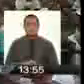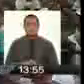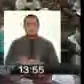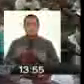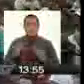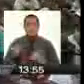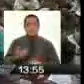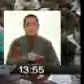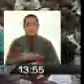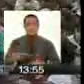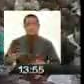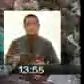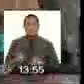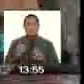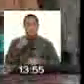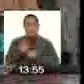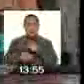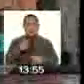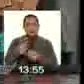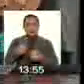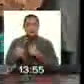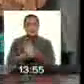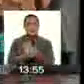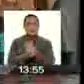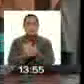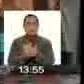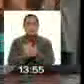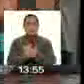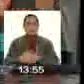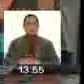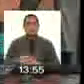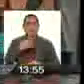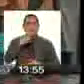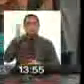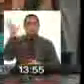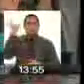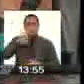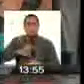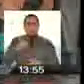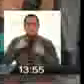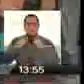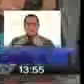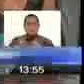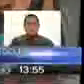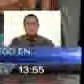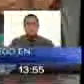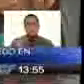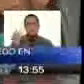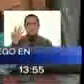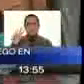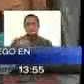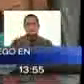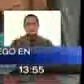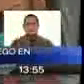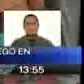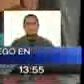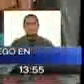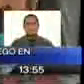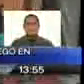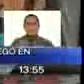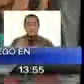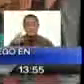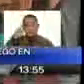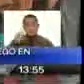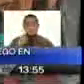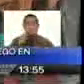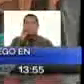Presidente, el pueblo de Ayacucho nunca perdió las esperanzas de que un